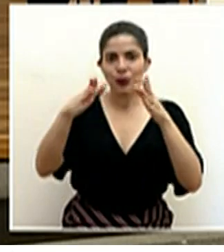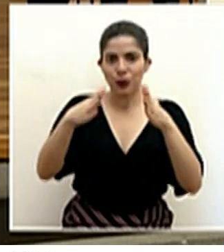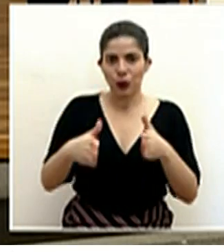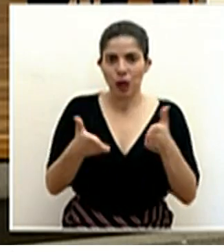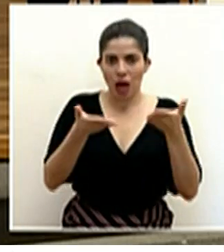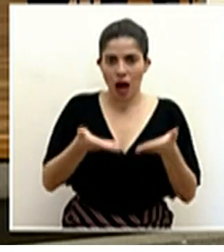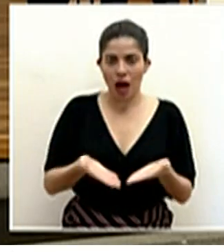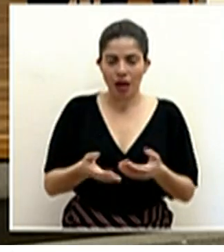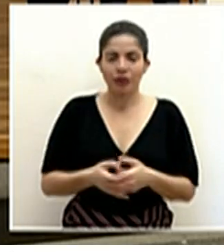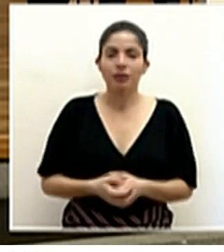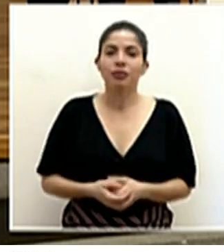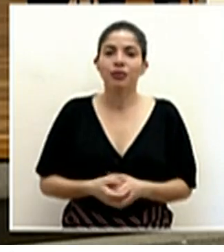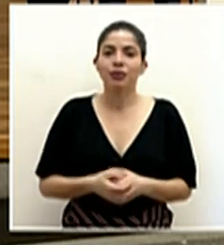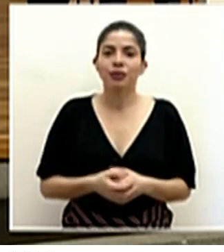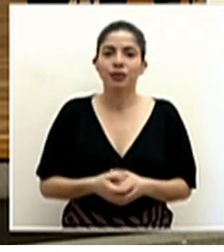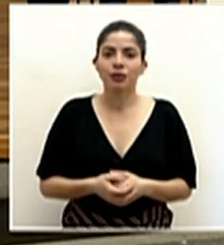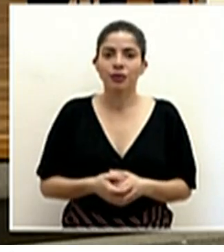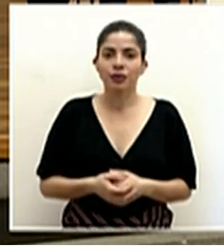de Carga.